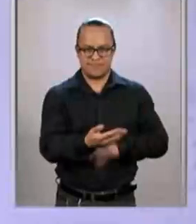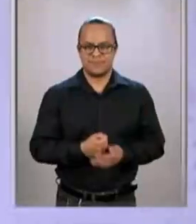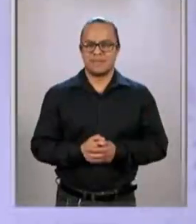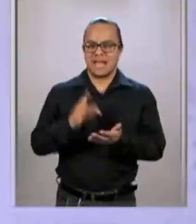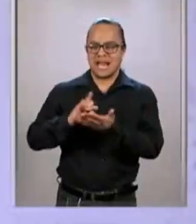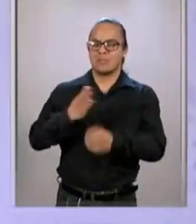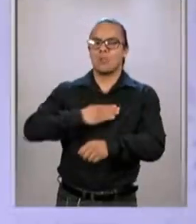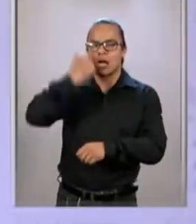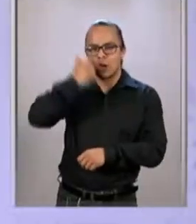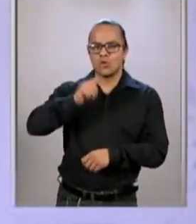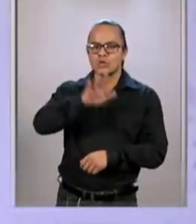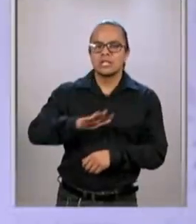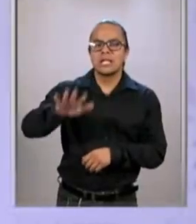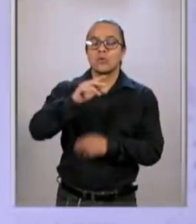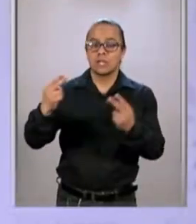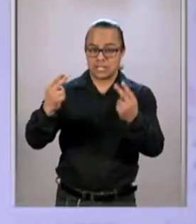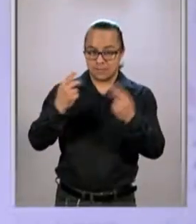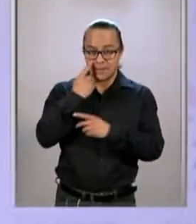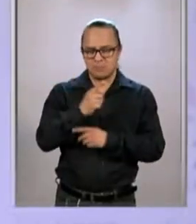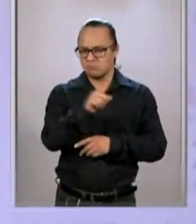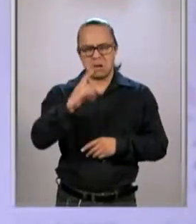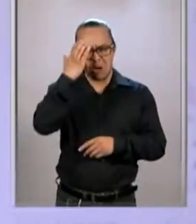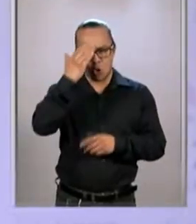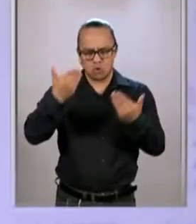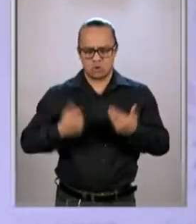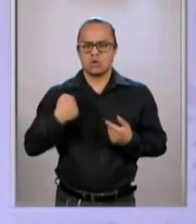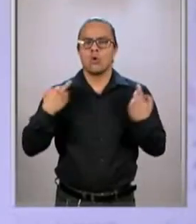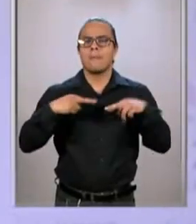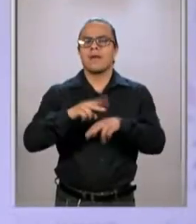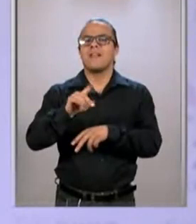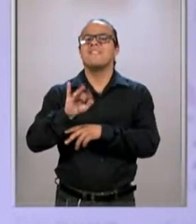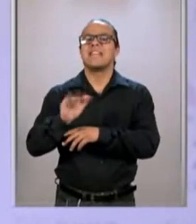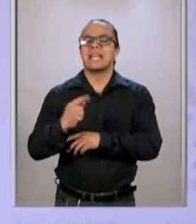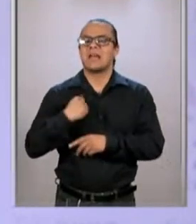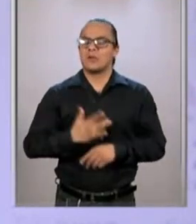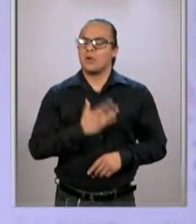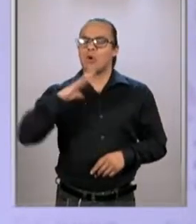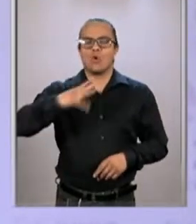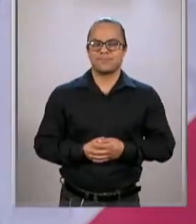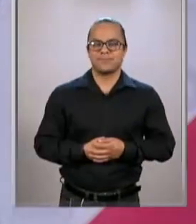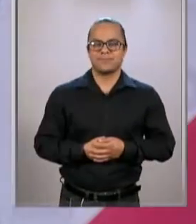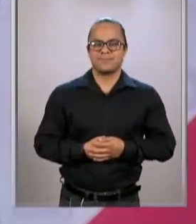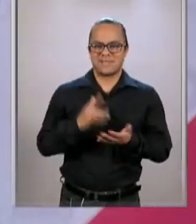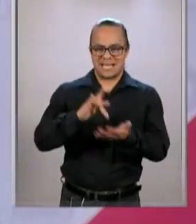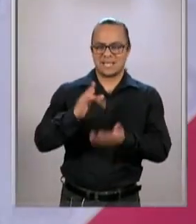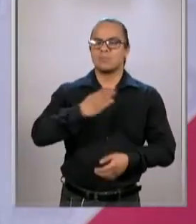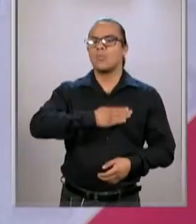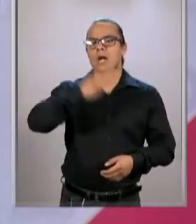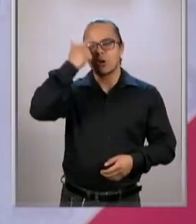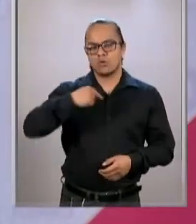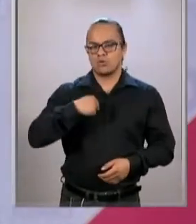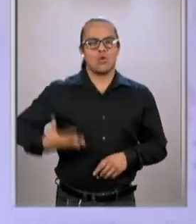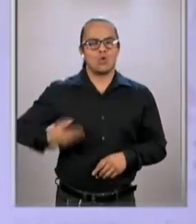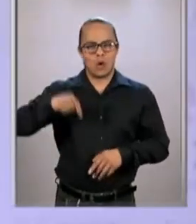Buenas noches a todas, a todos ustedes. Pues ya me conocen, soy la profesora Delfina Gómez Álvarez, orgullosamente mexiquense. Buenas noches, soy